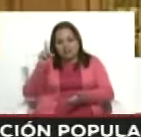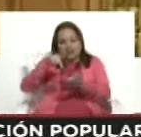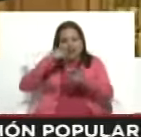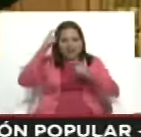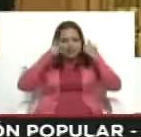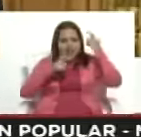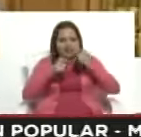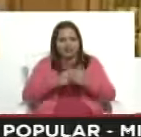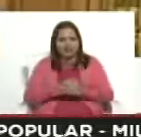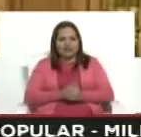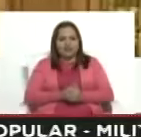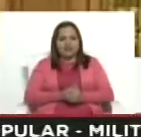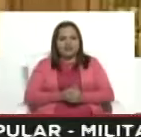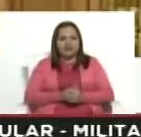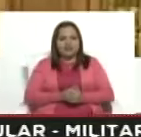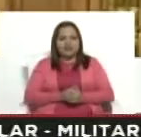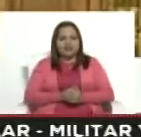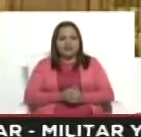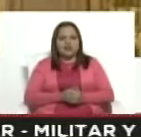Es una suma.